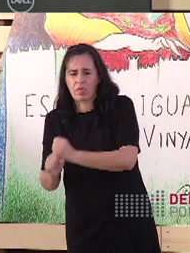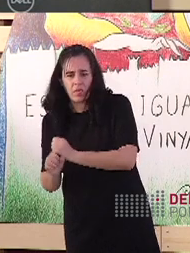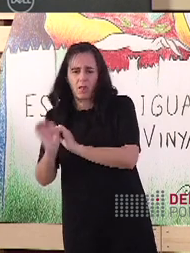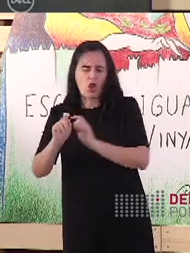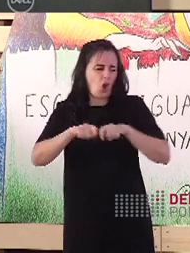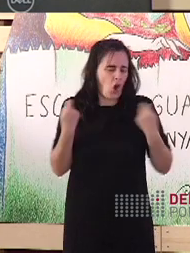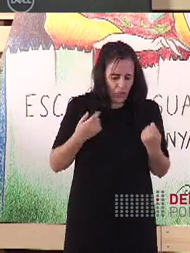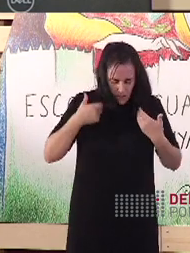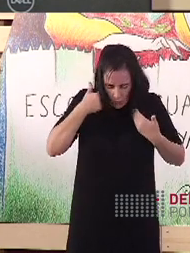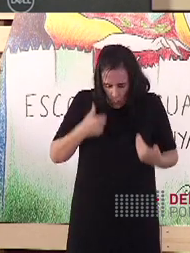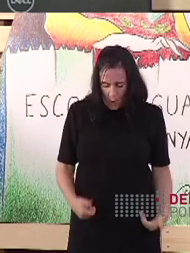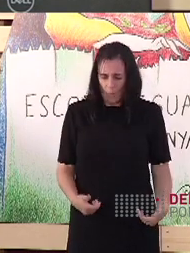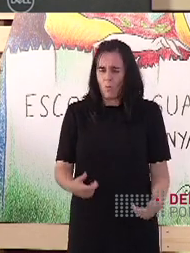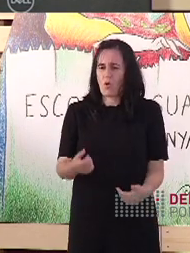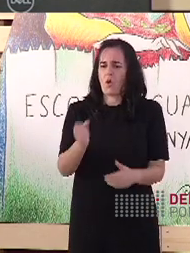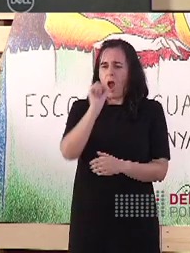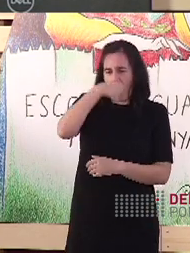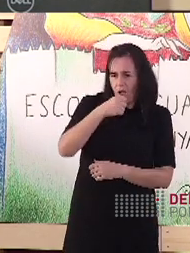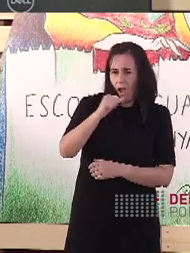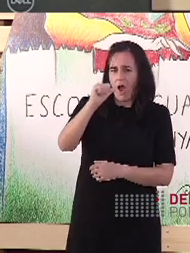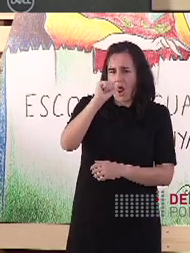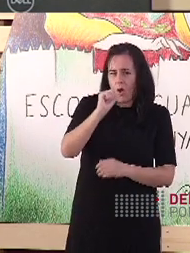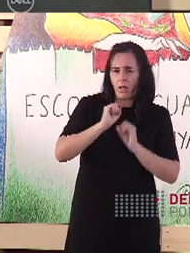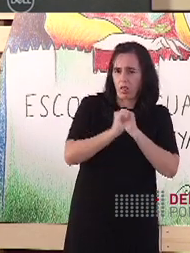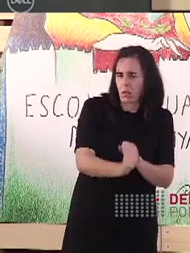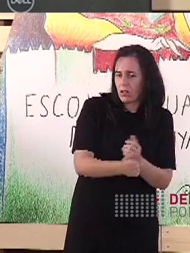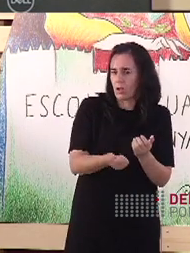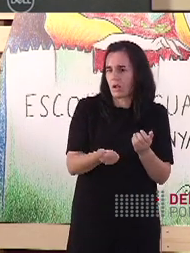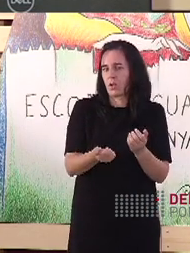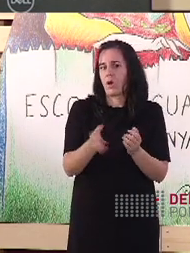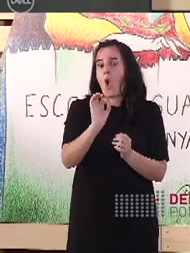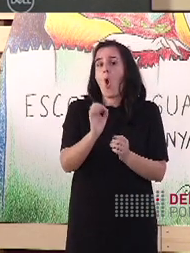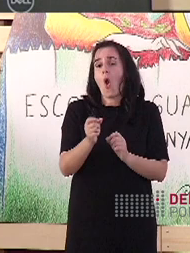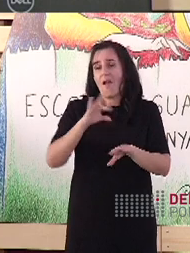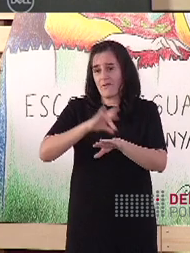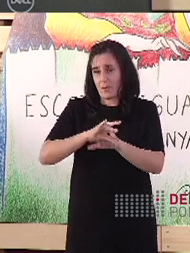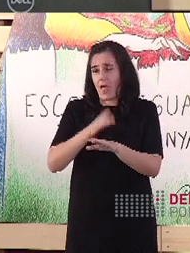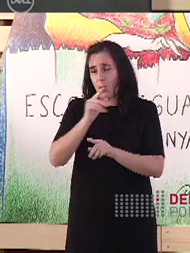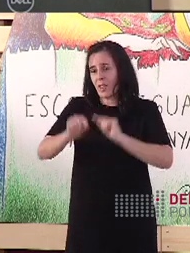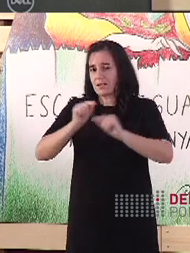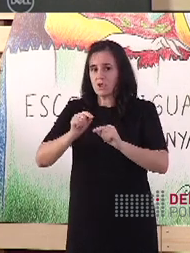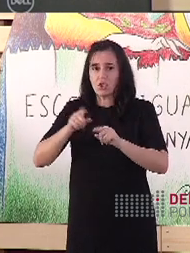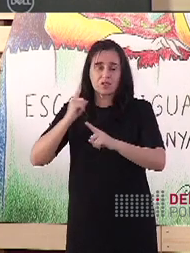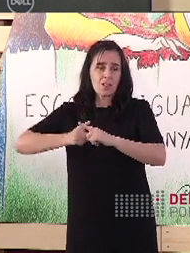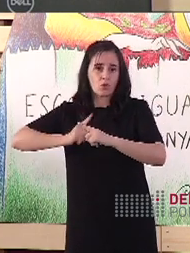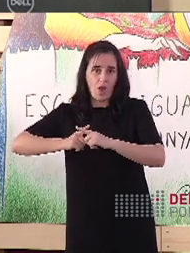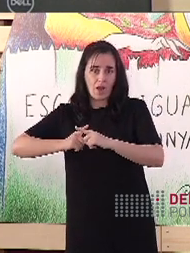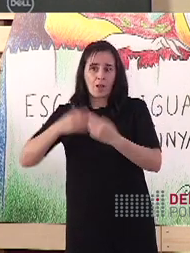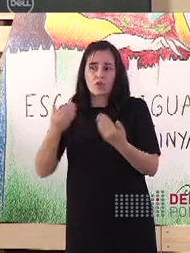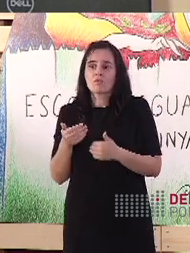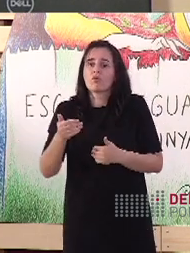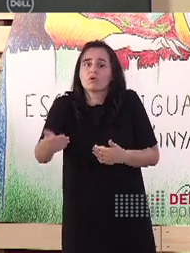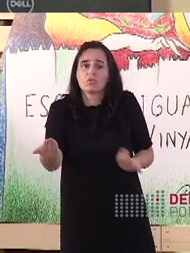al alcohol, a las drogas. Muchas de ellas han contraído algunas enfermedades de transmisión sexual. ¿Cuál es el futuro? ¿Dónde las van a contratar